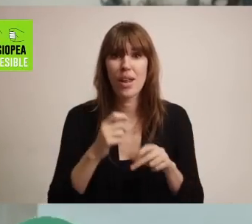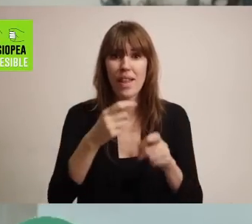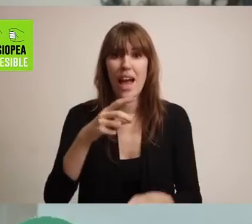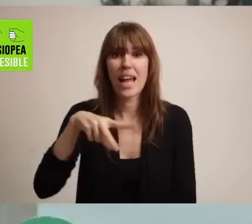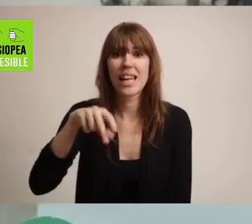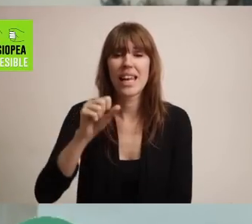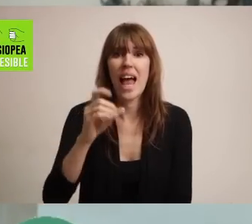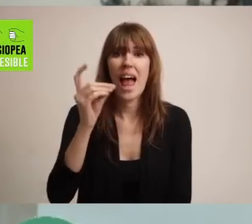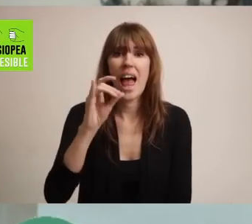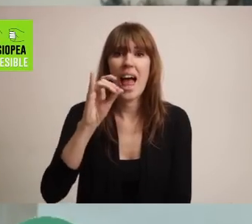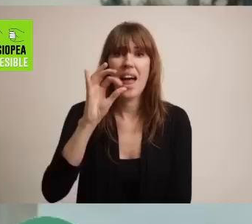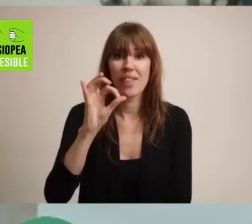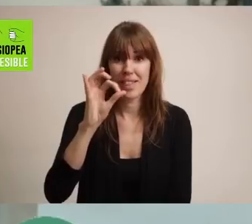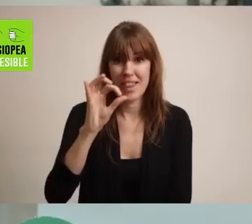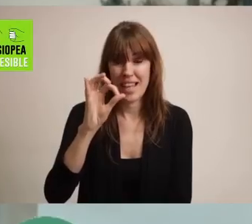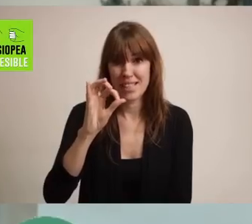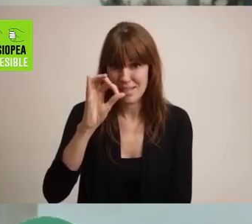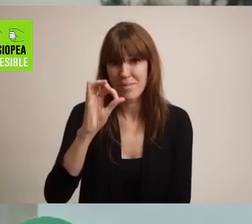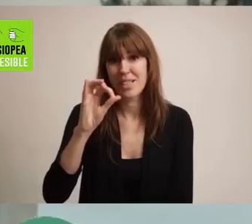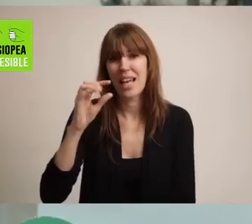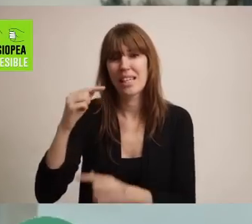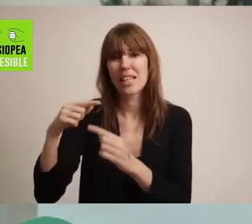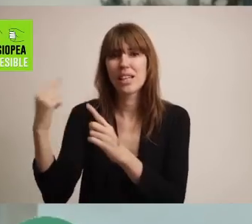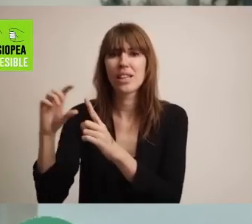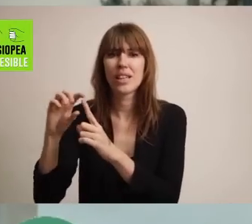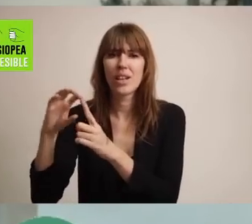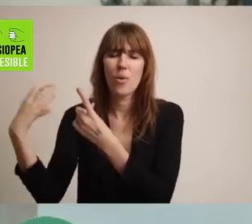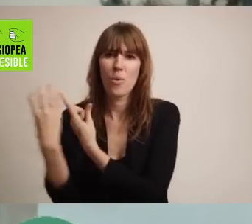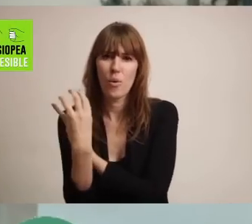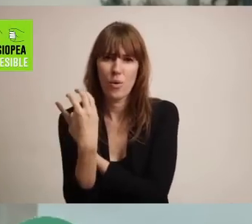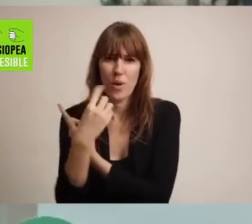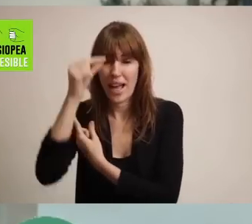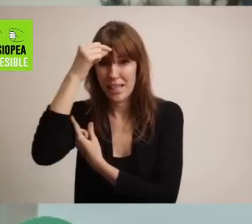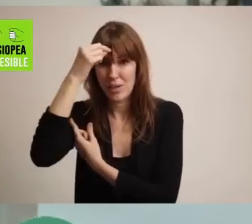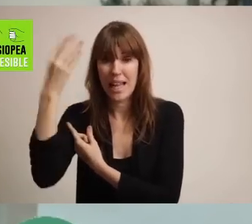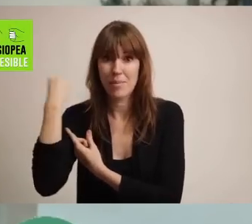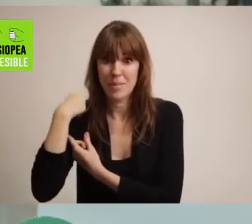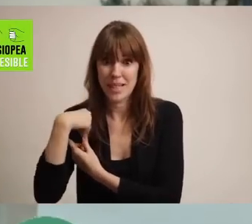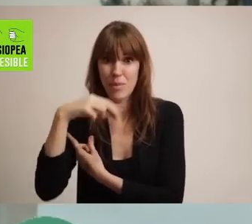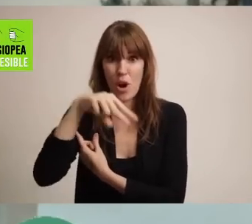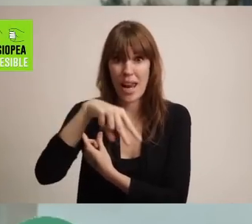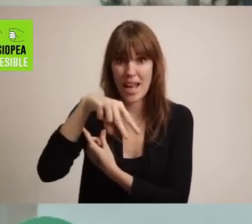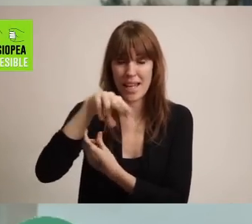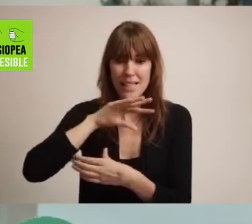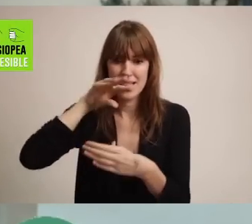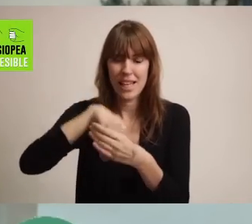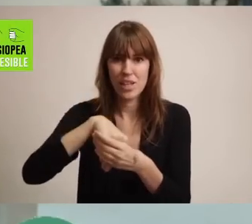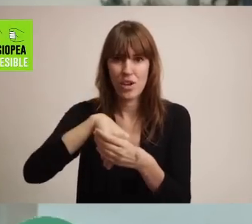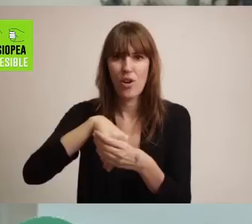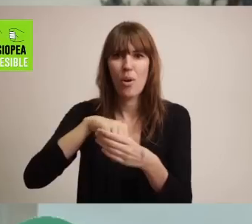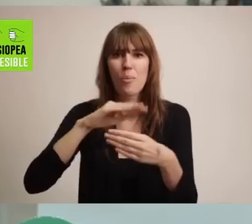tradición ayurvédica o hinduista, y dentro de este grupo de nadis hay un bloque que son los llamados meridianos